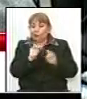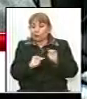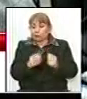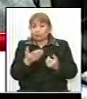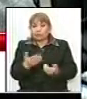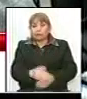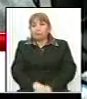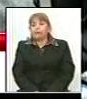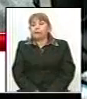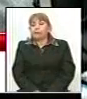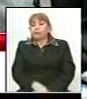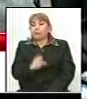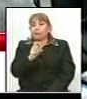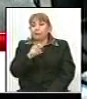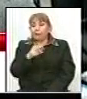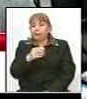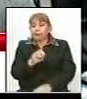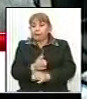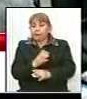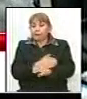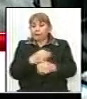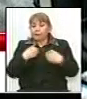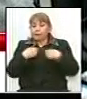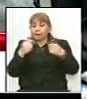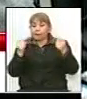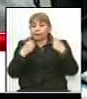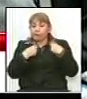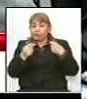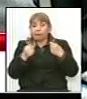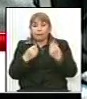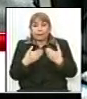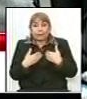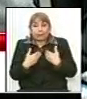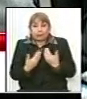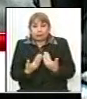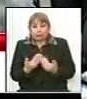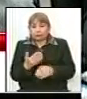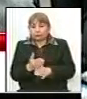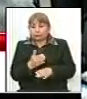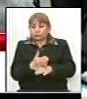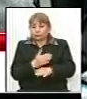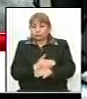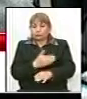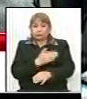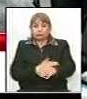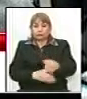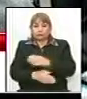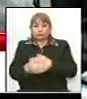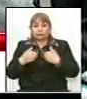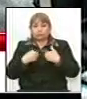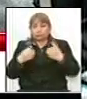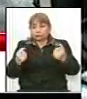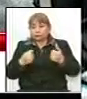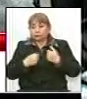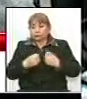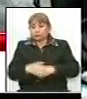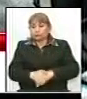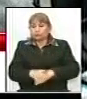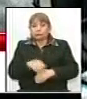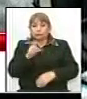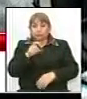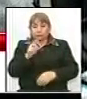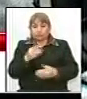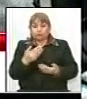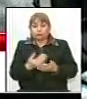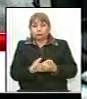paciente. Necesito de un rehabilitador, porque la única forma de superar la discapacidad es con rehabilitación. Necesito